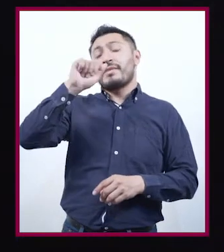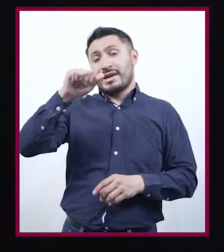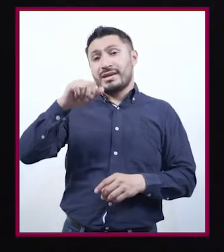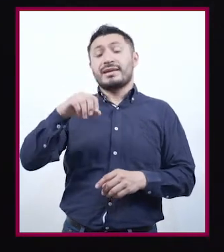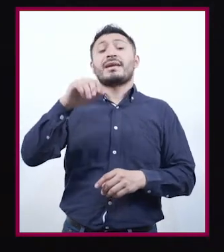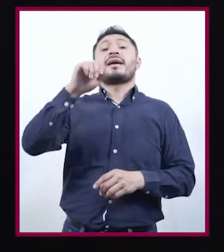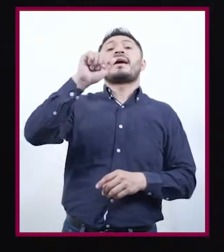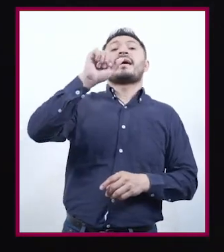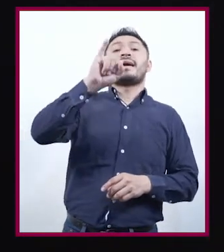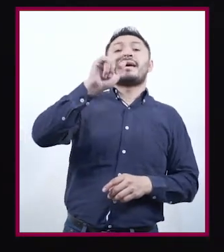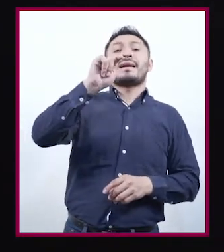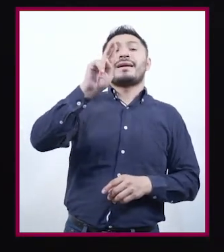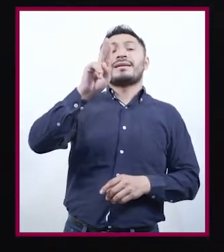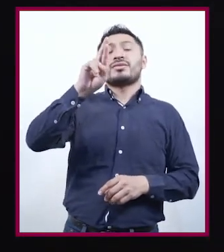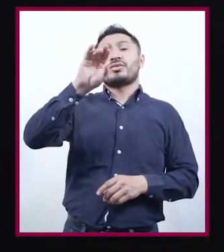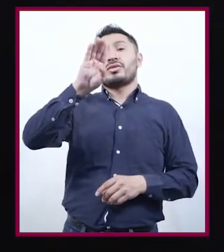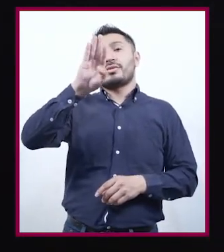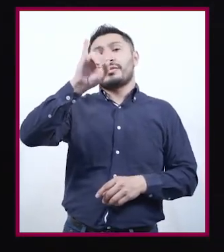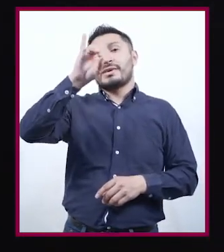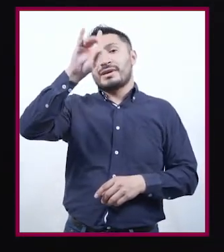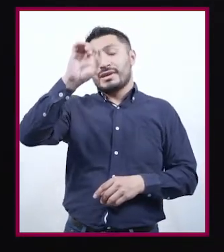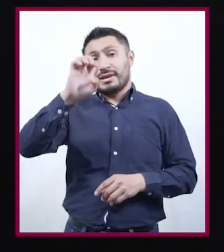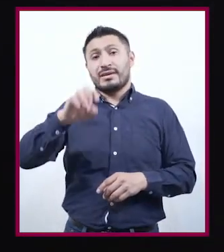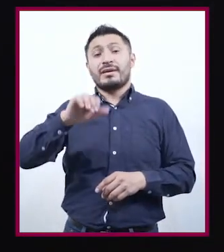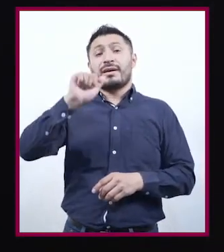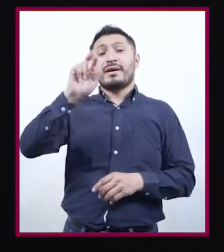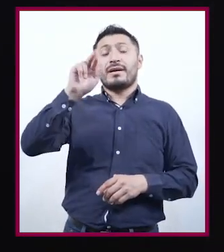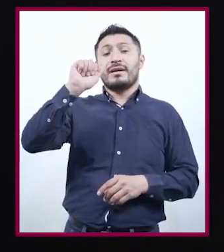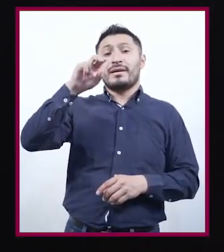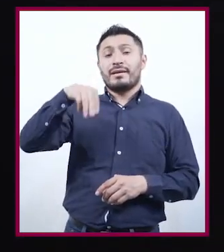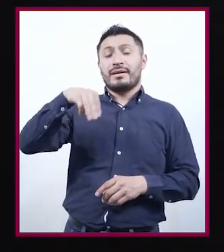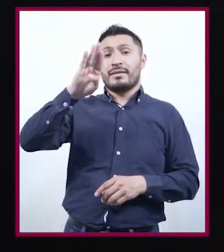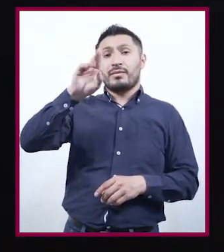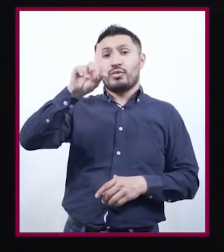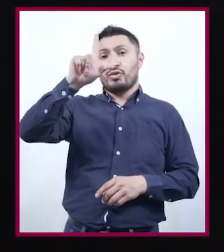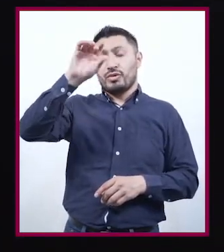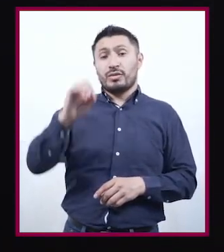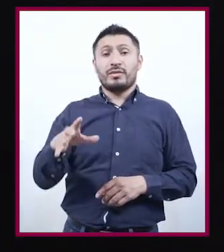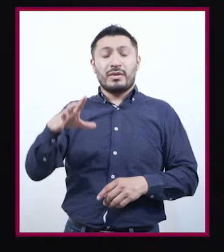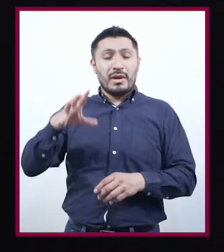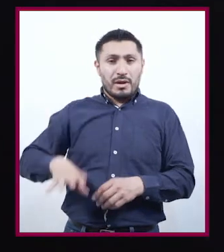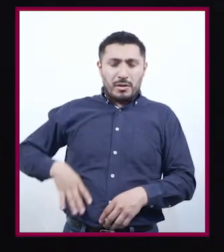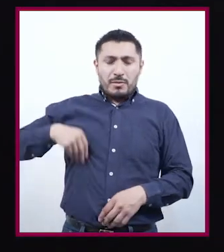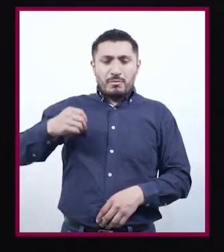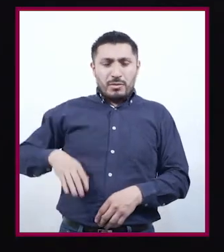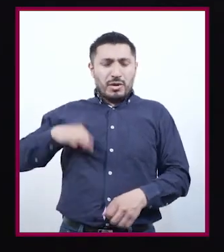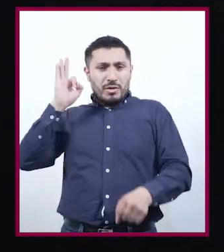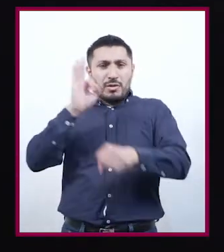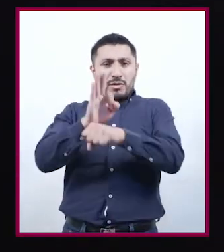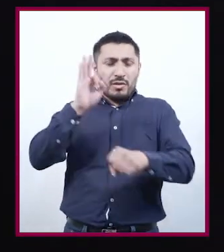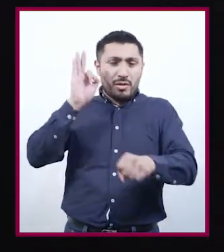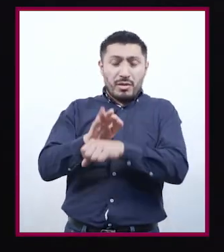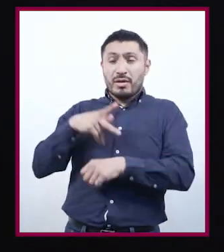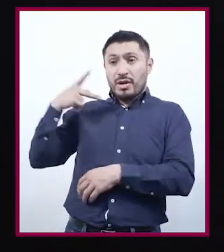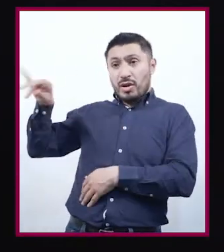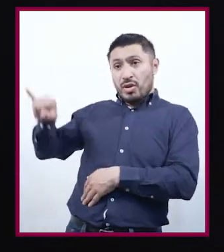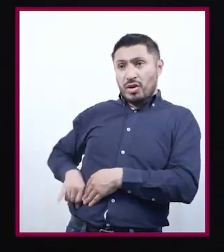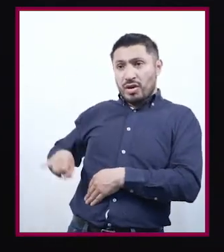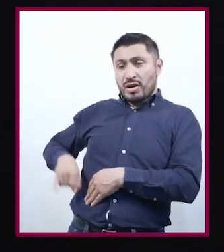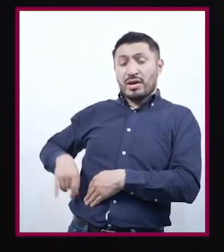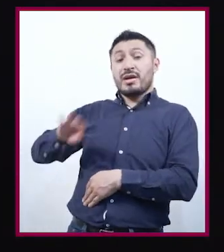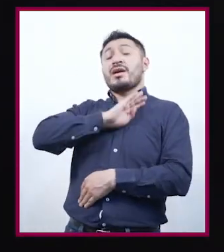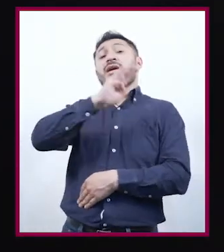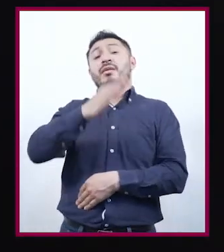cierto, durante las primeras etapas del movimiento, luchó del lado del ejército realista, defendiendo los intereses de la corona